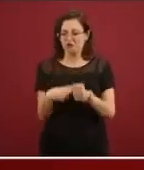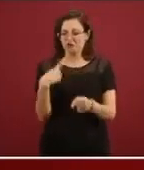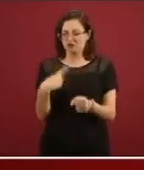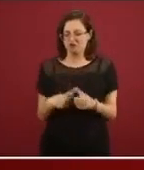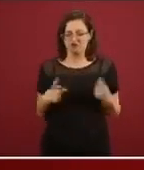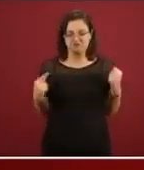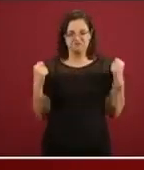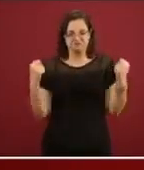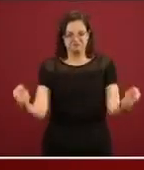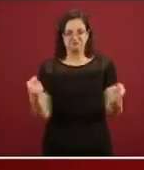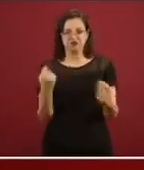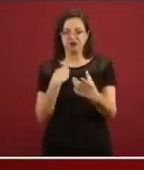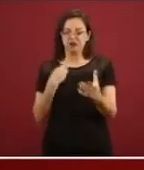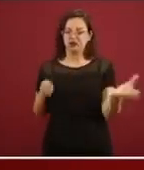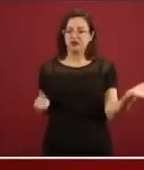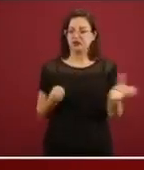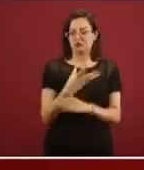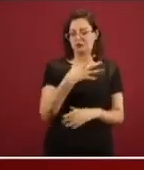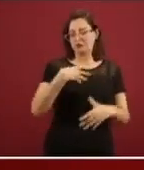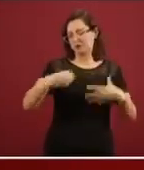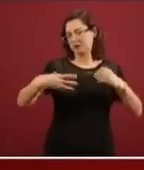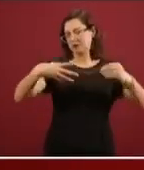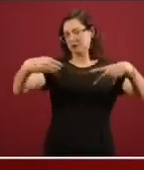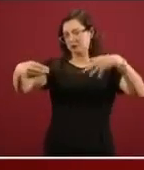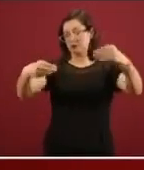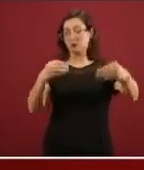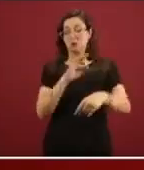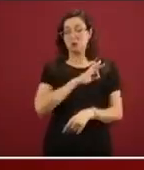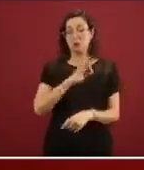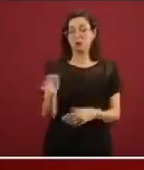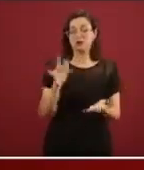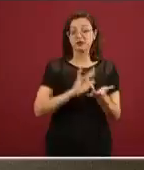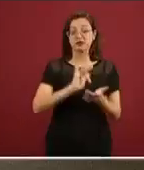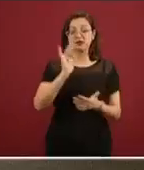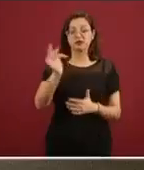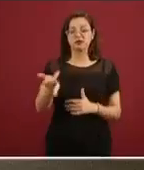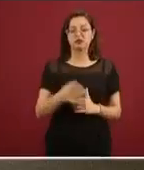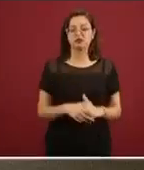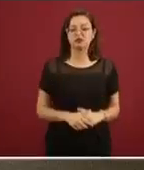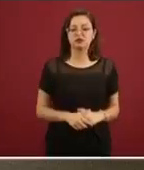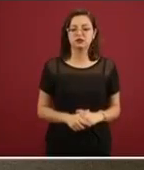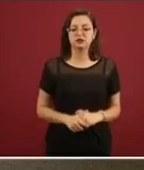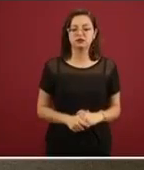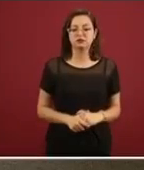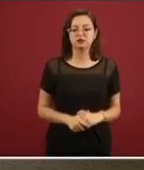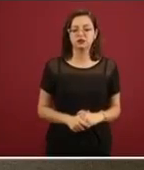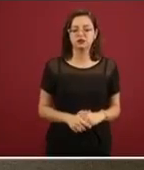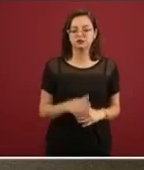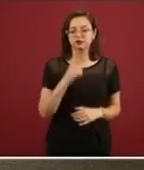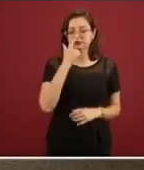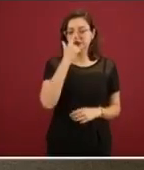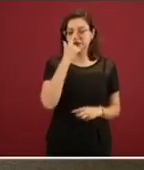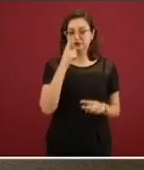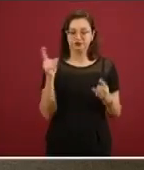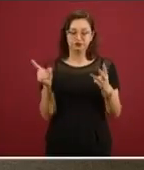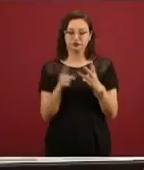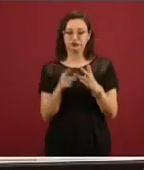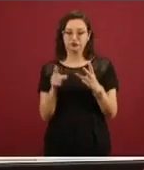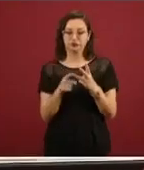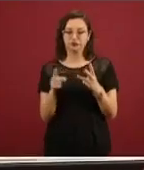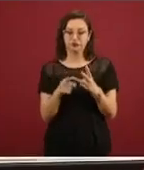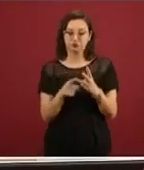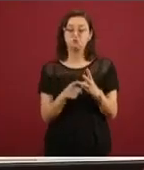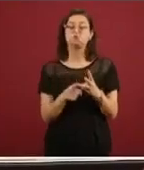sale y puede contagiar a otra persona? Gracias. Con mucho gusto le contesto primero la tercera pregunta.